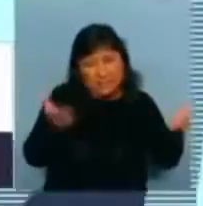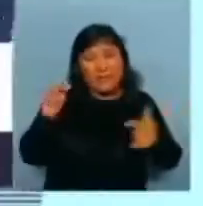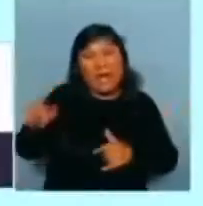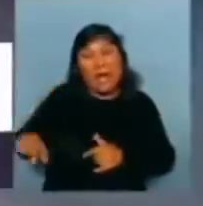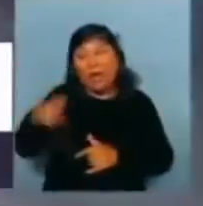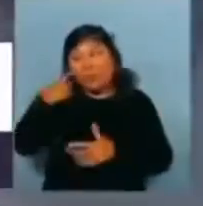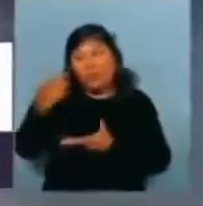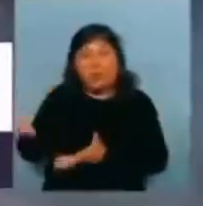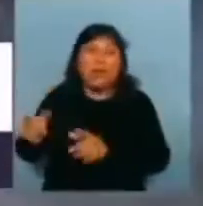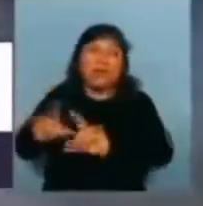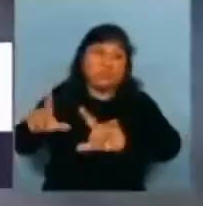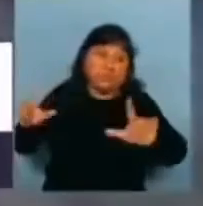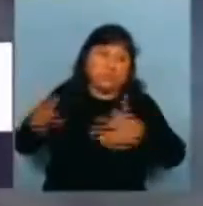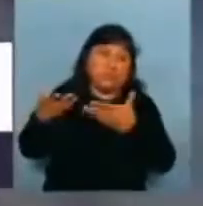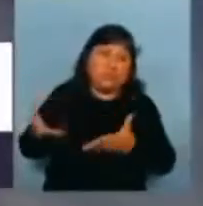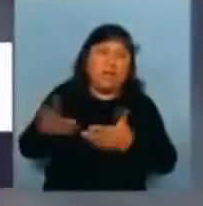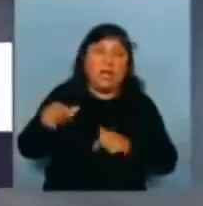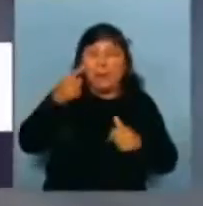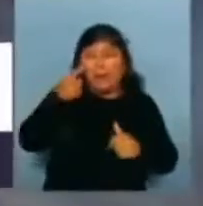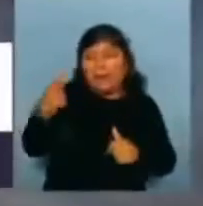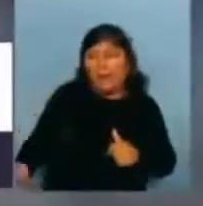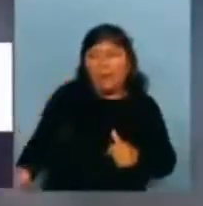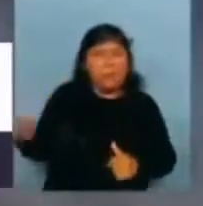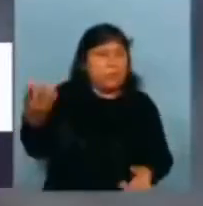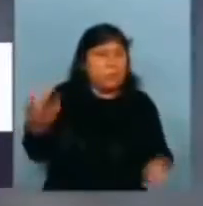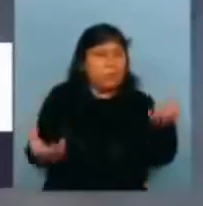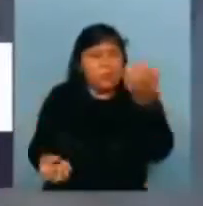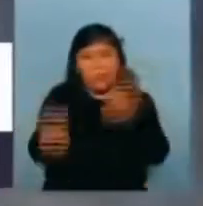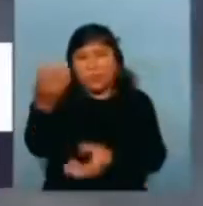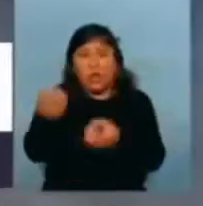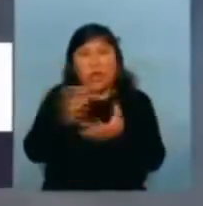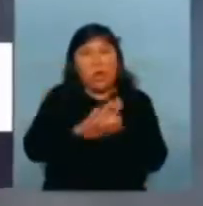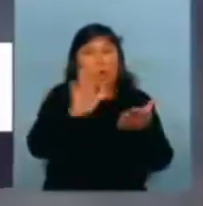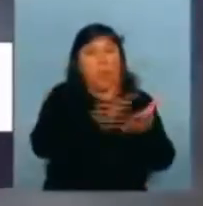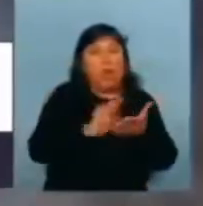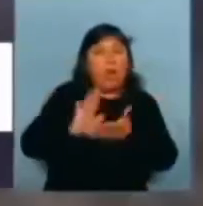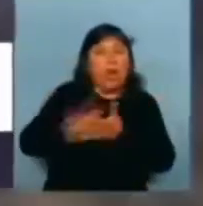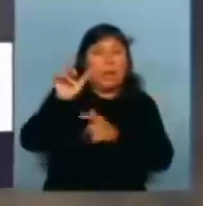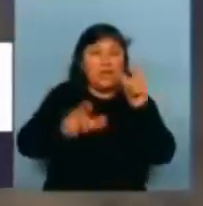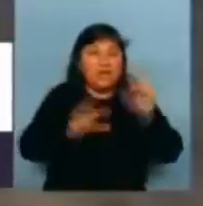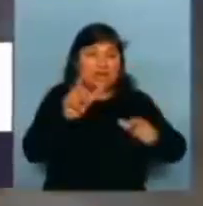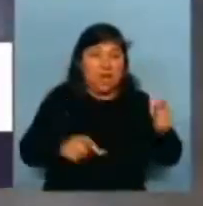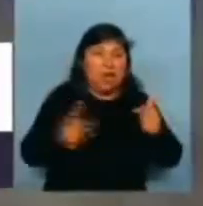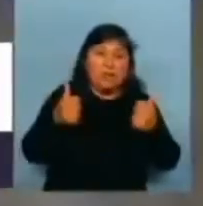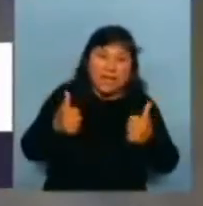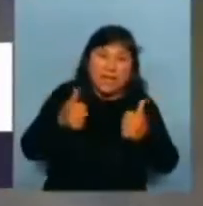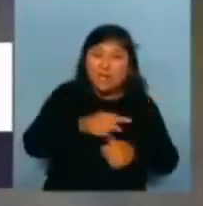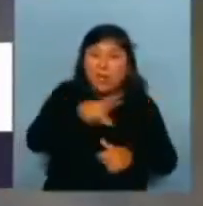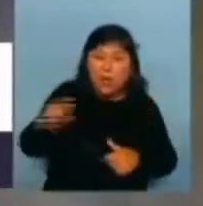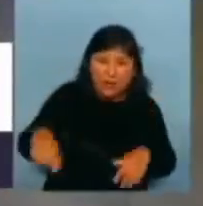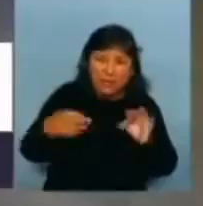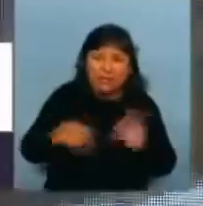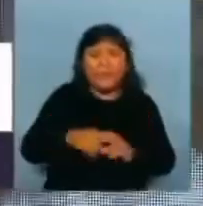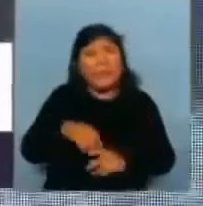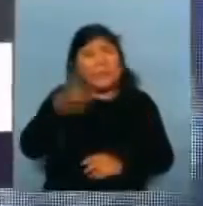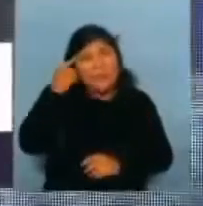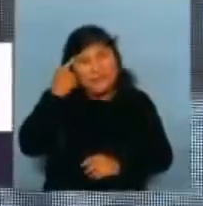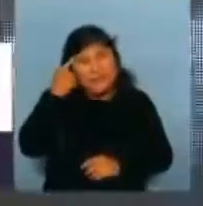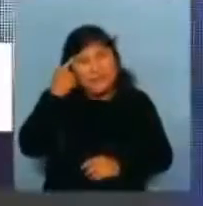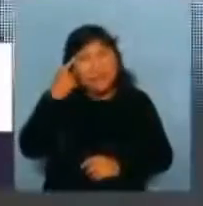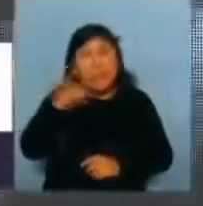nombres y apareciendo, eso está bueno. Sí, yo creo que Jujuy tiene mucho para dar todavía. Realmente